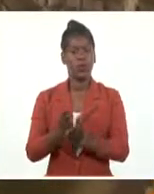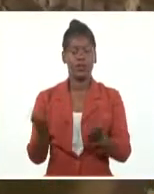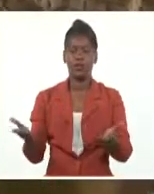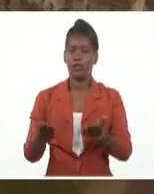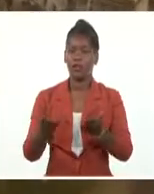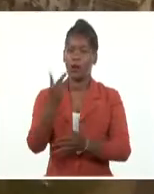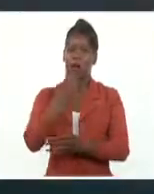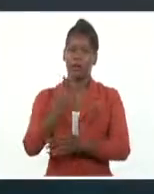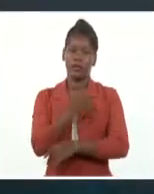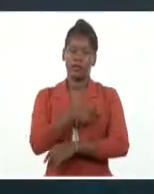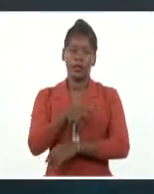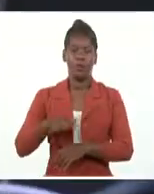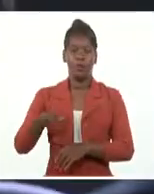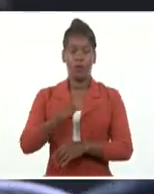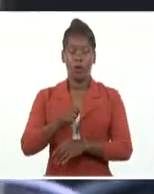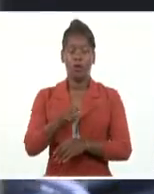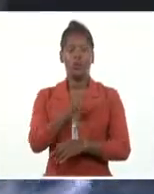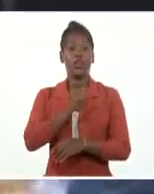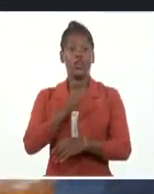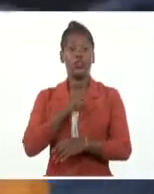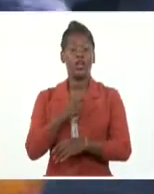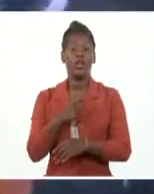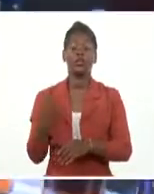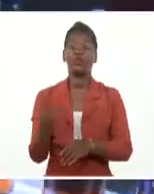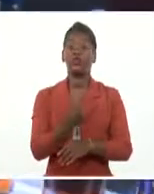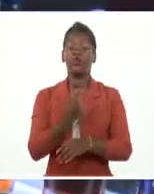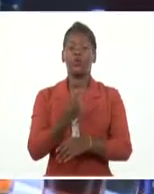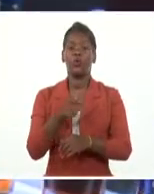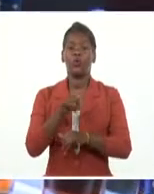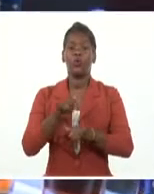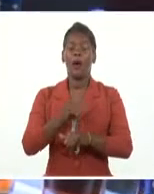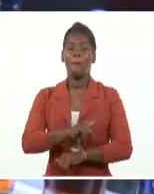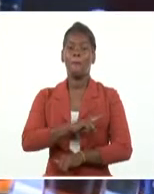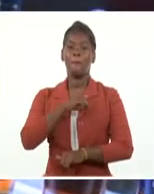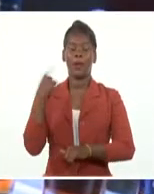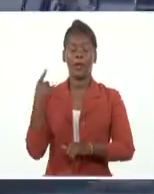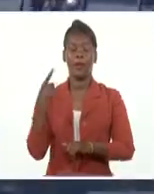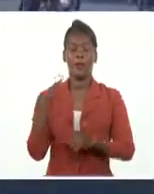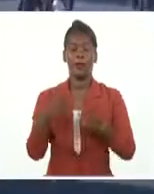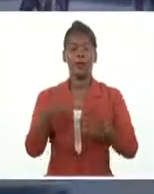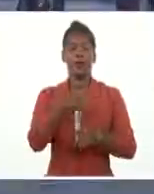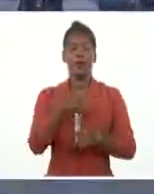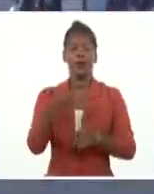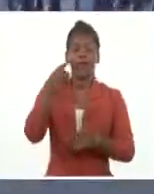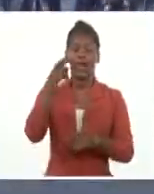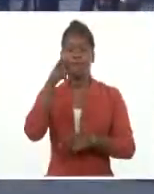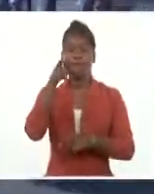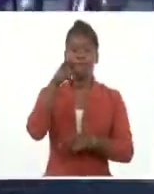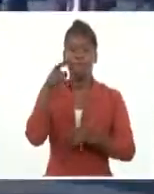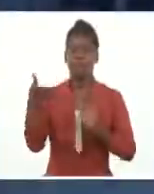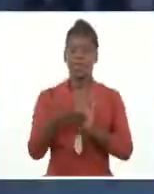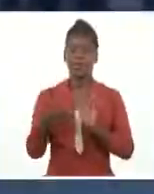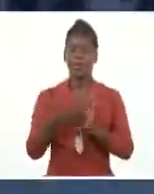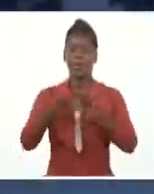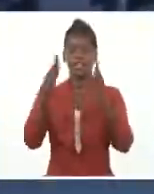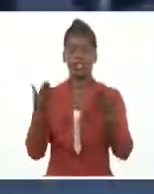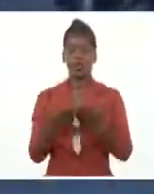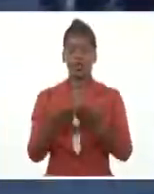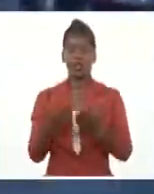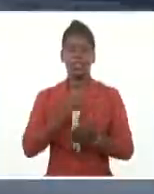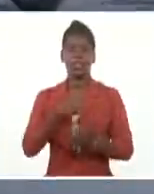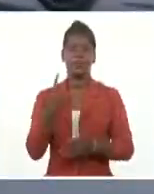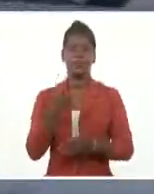a la entrada del Golfo, y quién sabe si hasta nuestro magnífico ron lo que les importa. Lo que es seguro es que no están